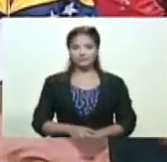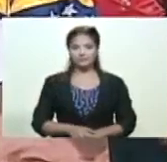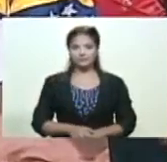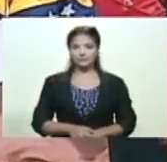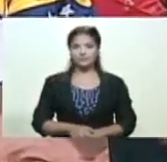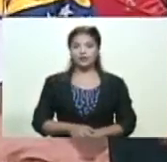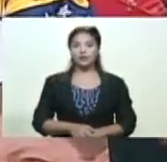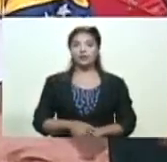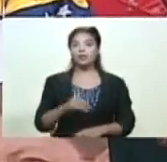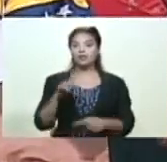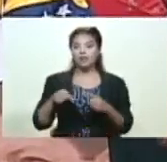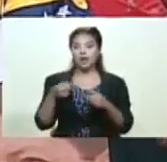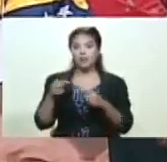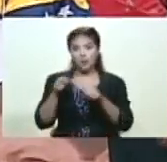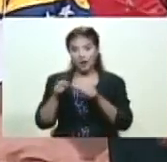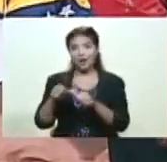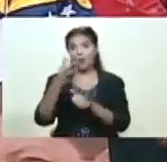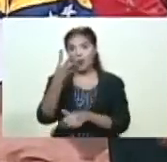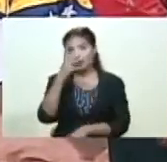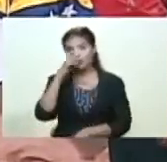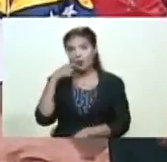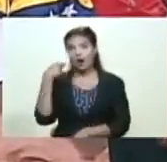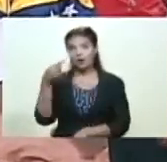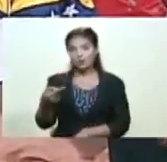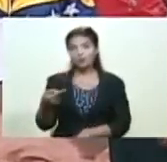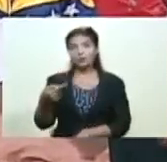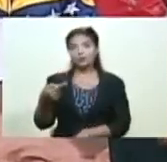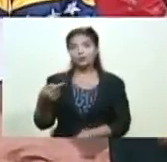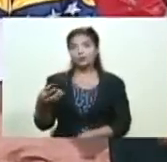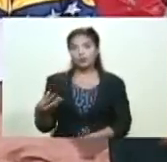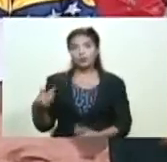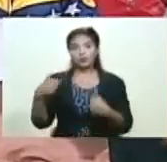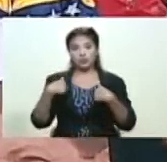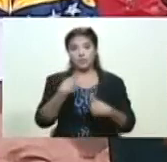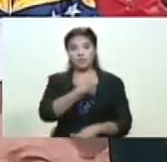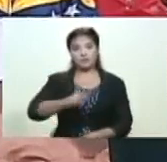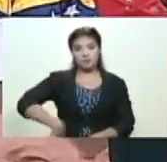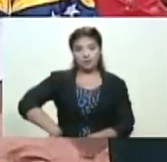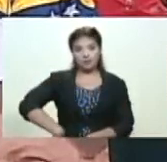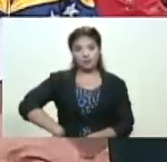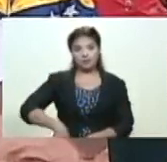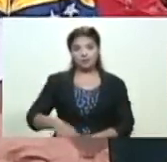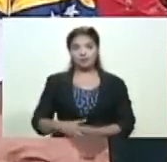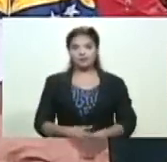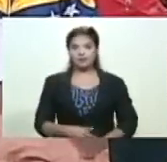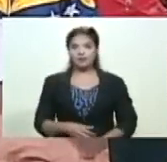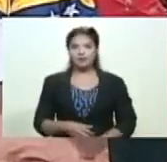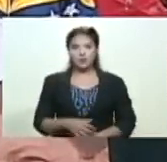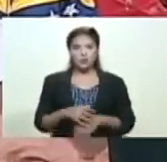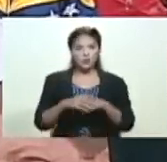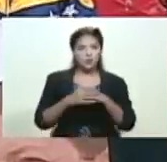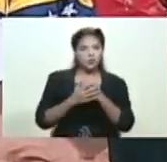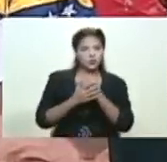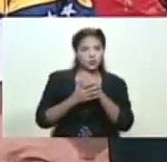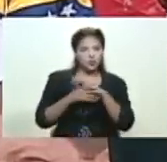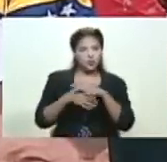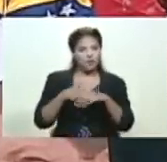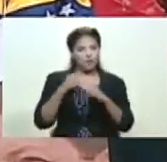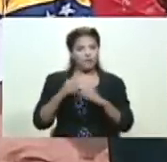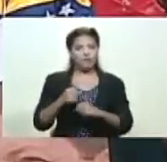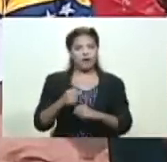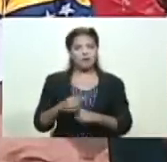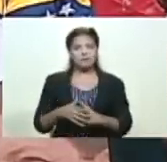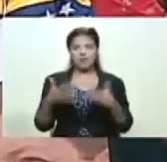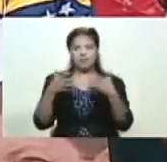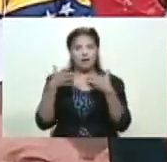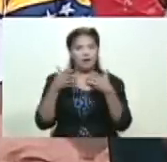Y los siguientes 4 años que me tocó a mí, una fase de conspiración activa,